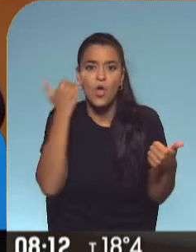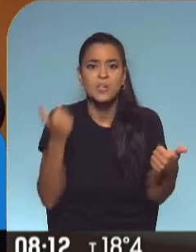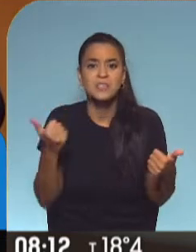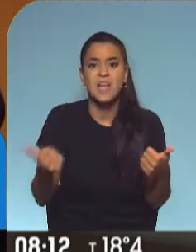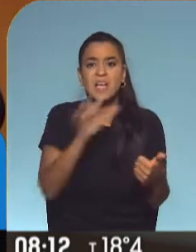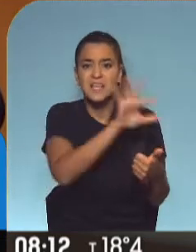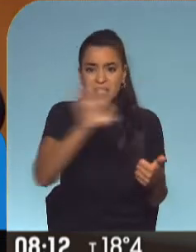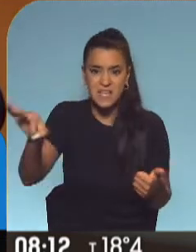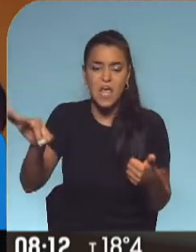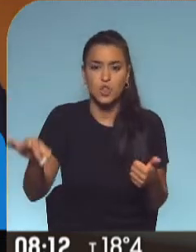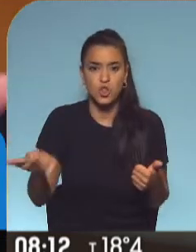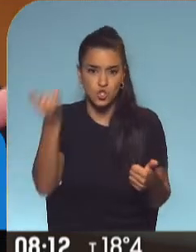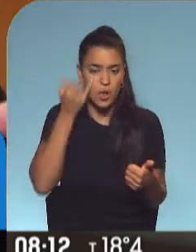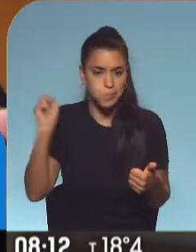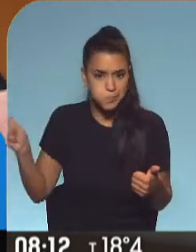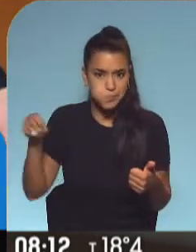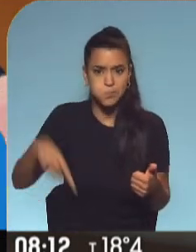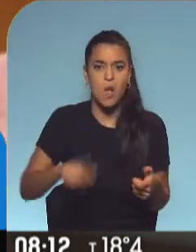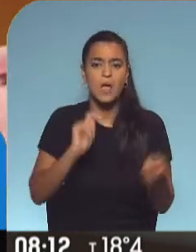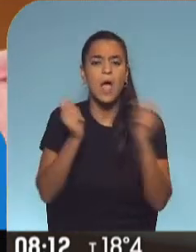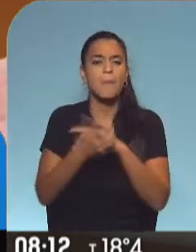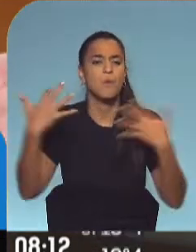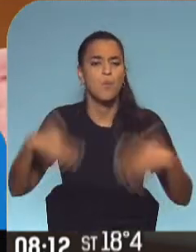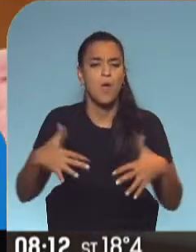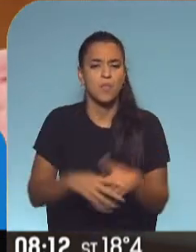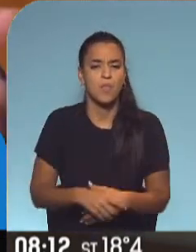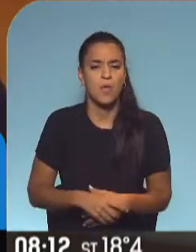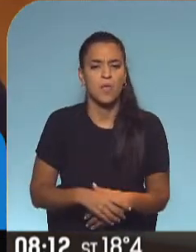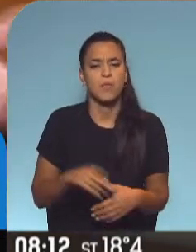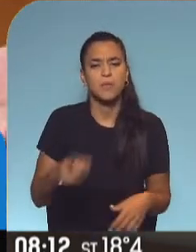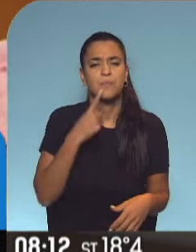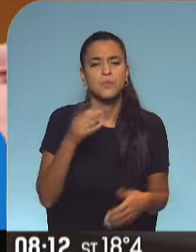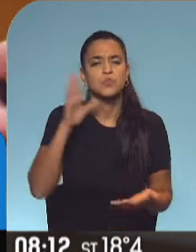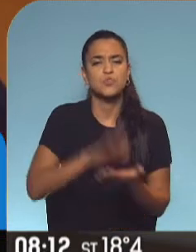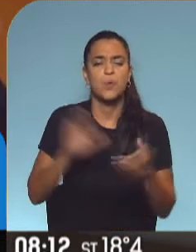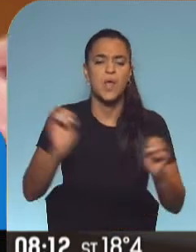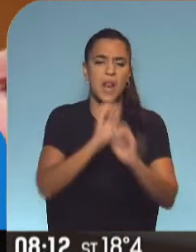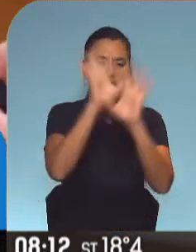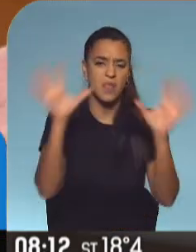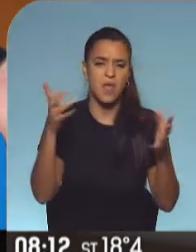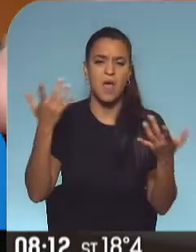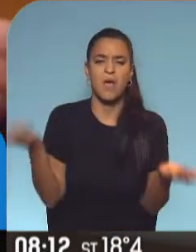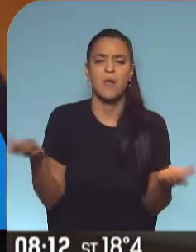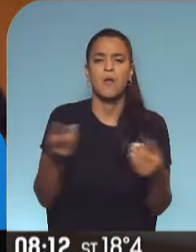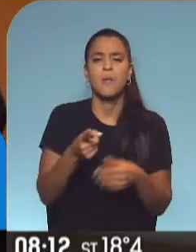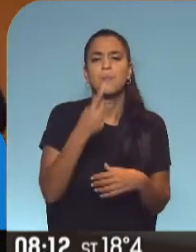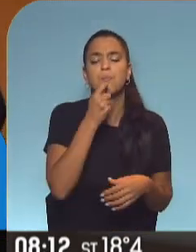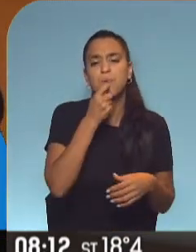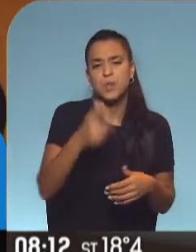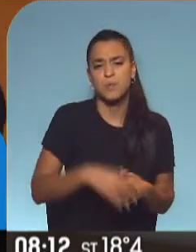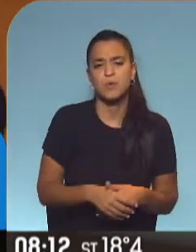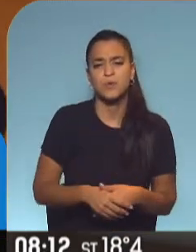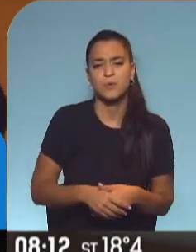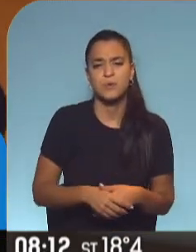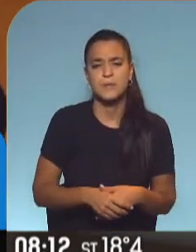por jurados hechos en el país y los cambios son enormes, son muy grandes en términos de transparencia, de publicidad. Para ponerles un caso,